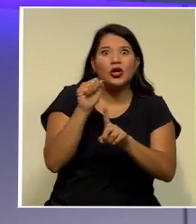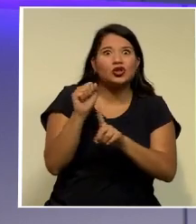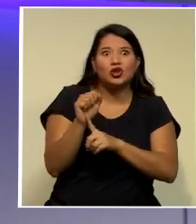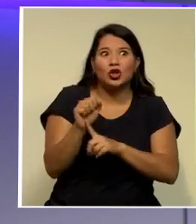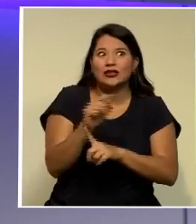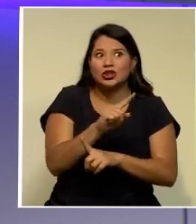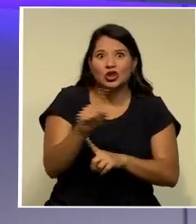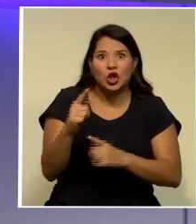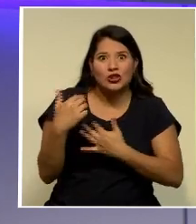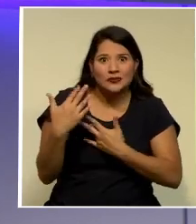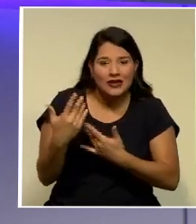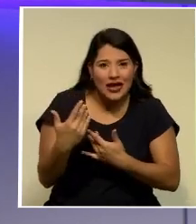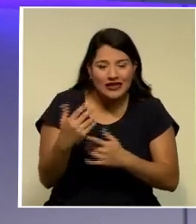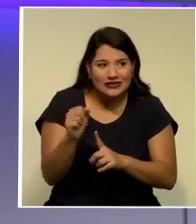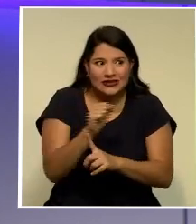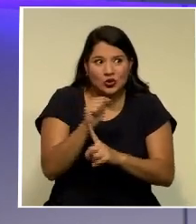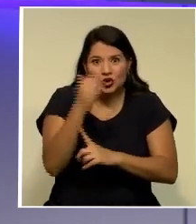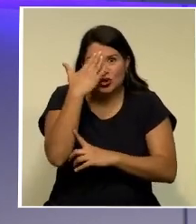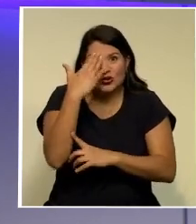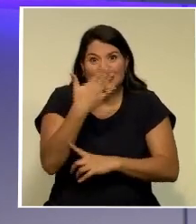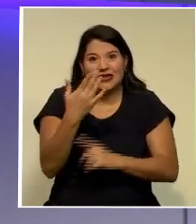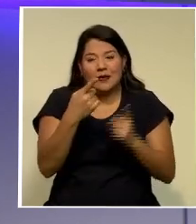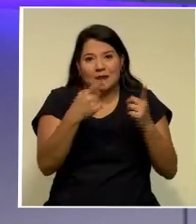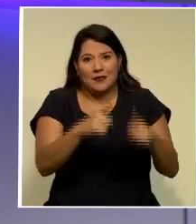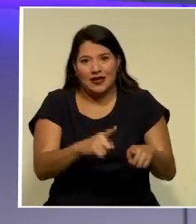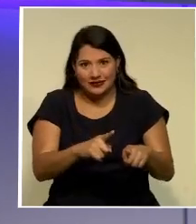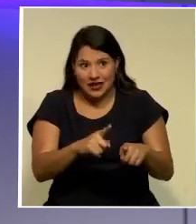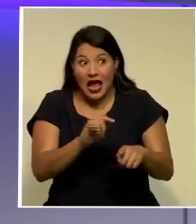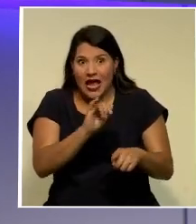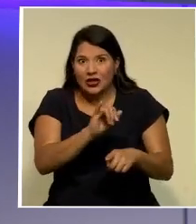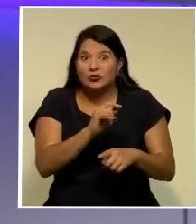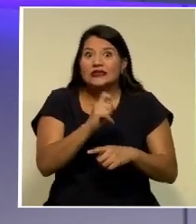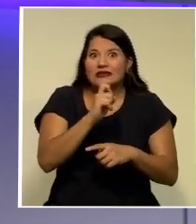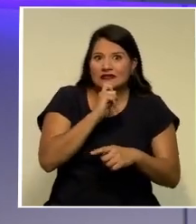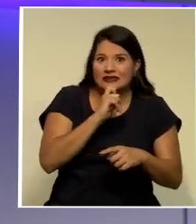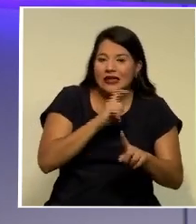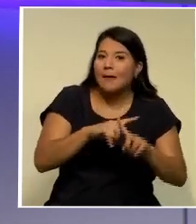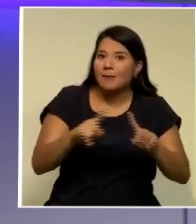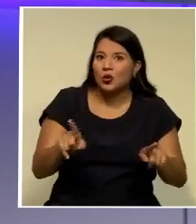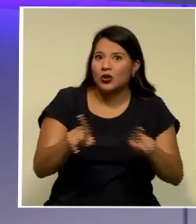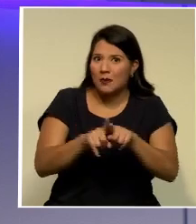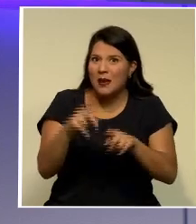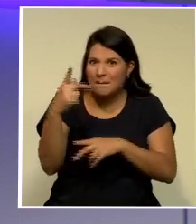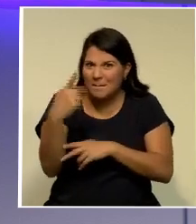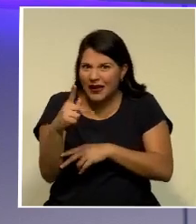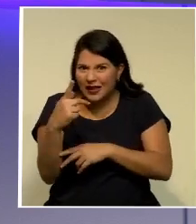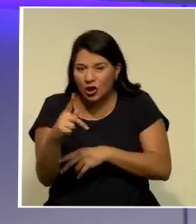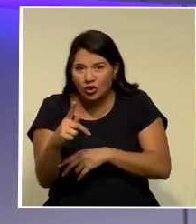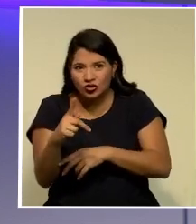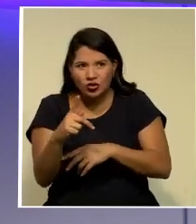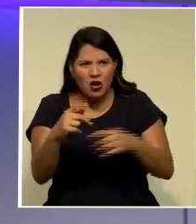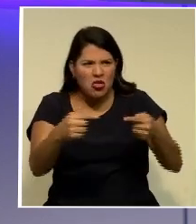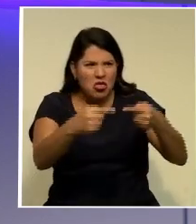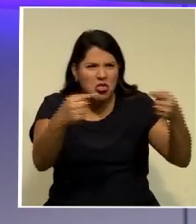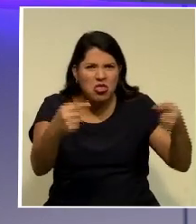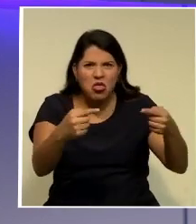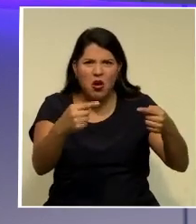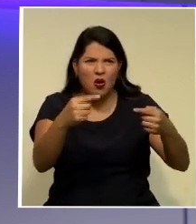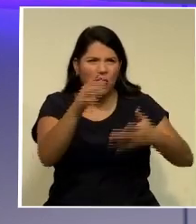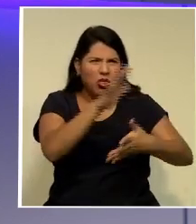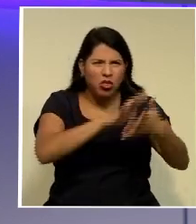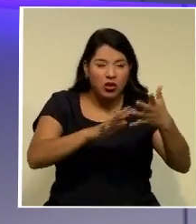es difícil, sino que también muchas veces es peligroso. Dentro de los fotógrafos de